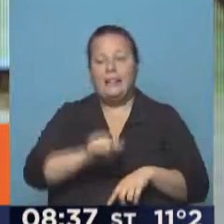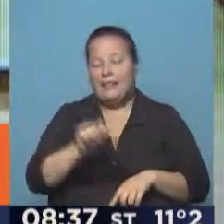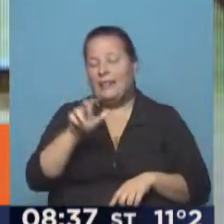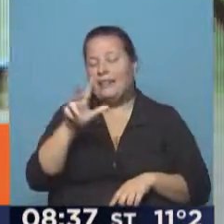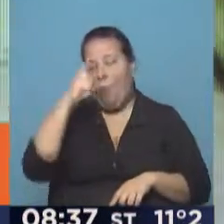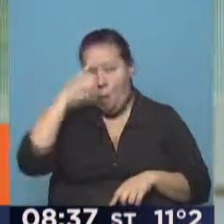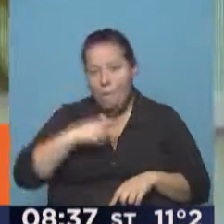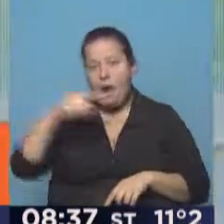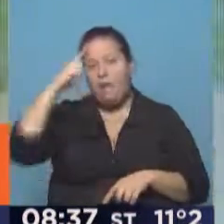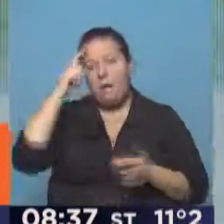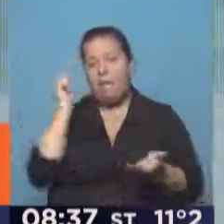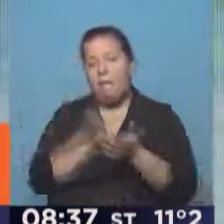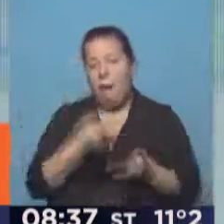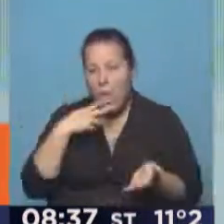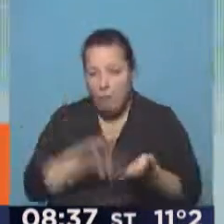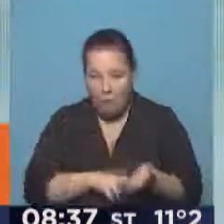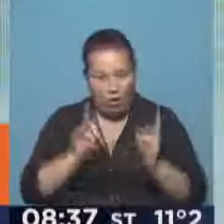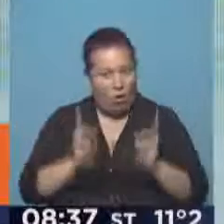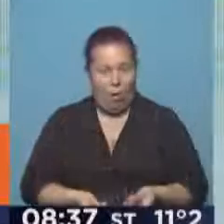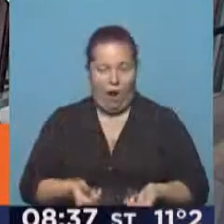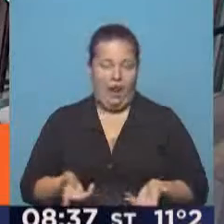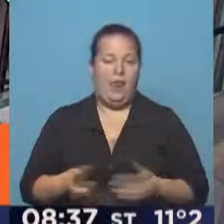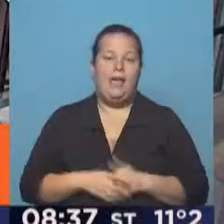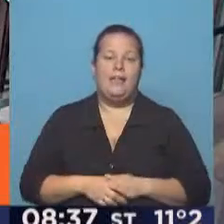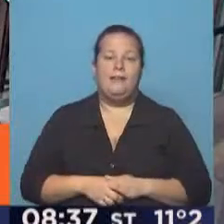estar pagando el mismo impuesto. Claro.